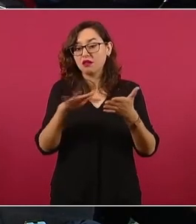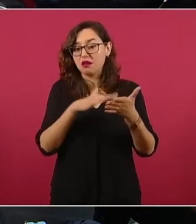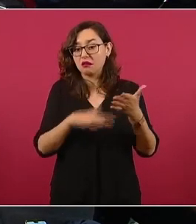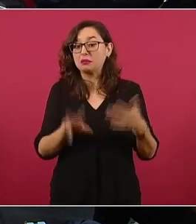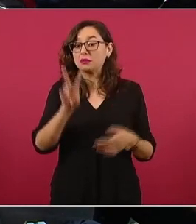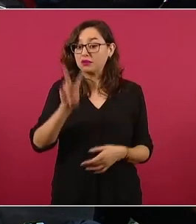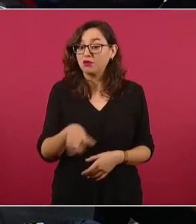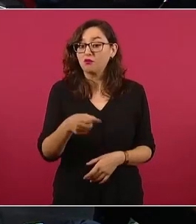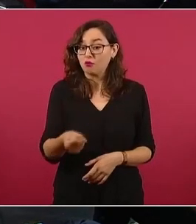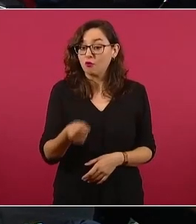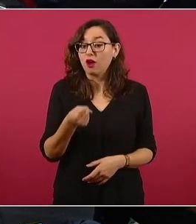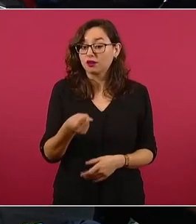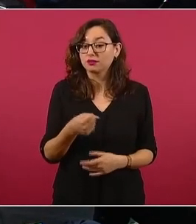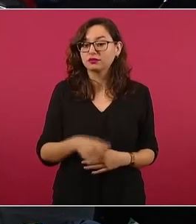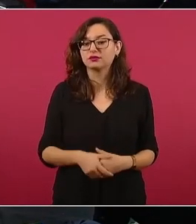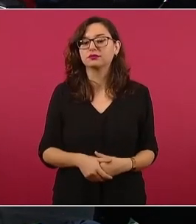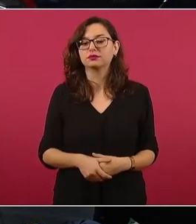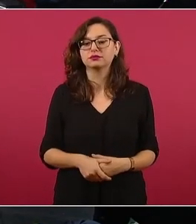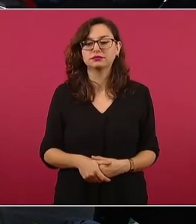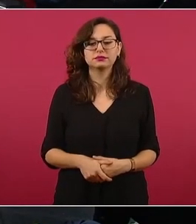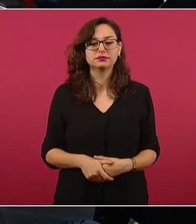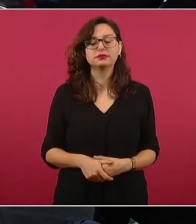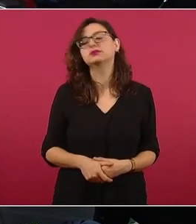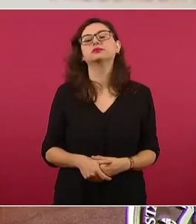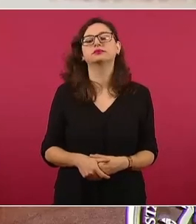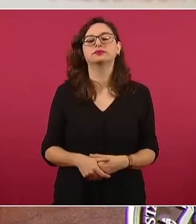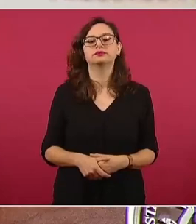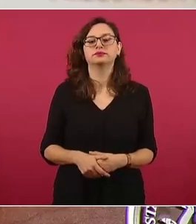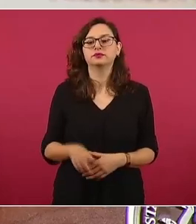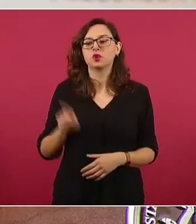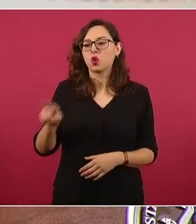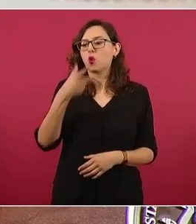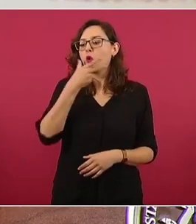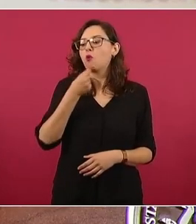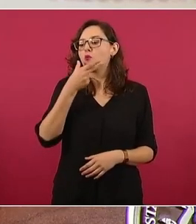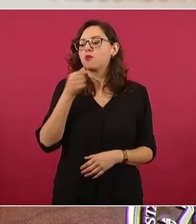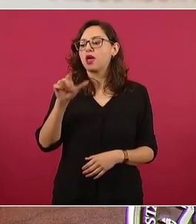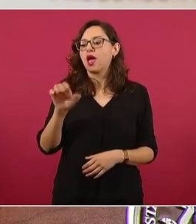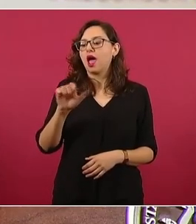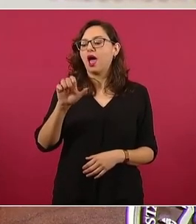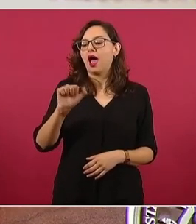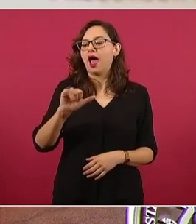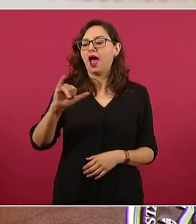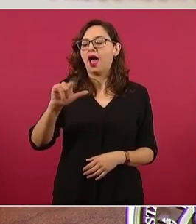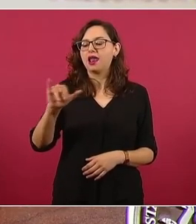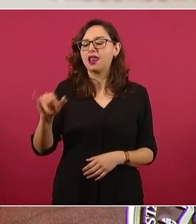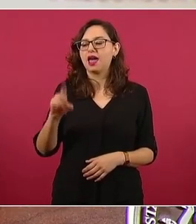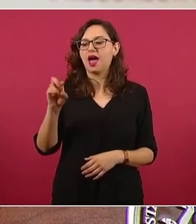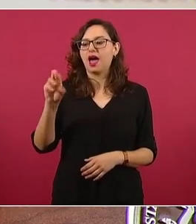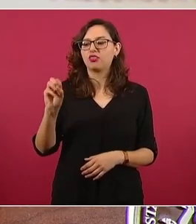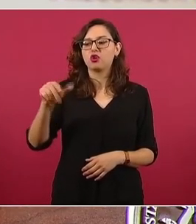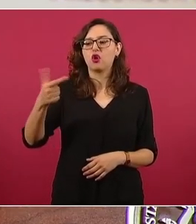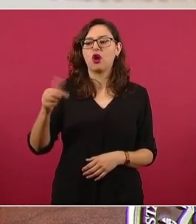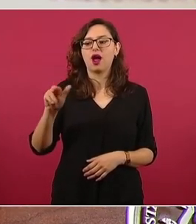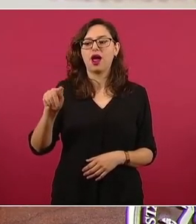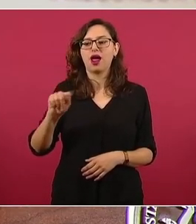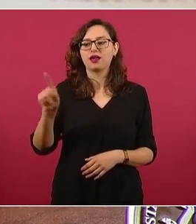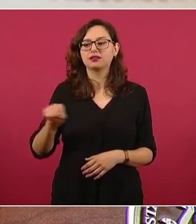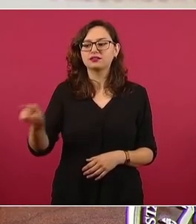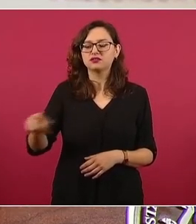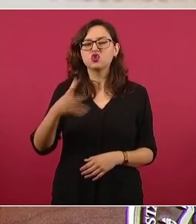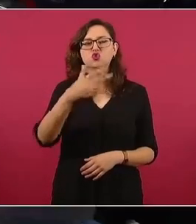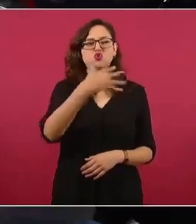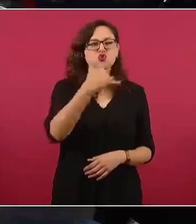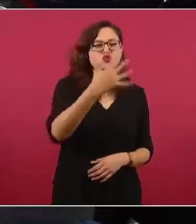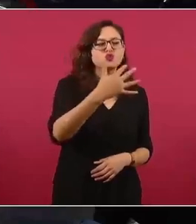fuerte. Dice que la omisión de Gertz Manero en relación con el combate a la corrupción también se deja ver en los casos de